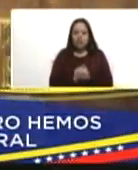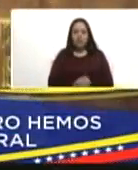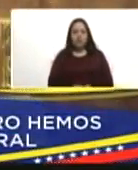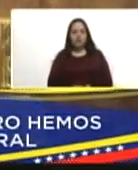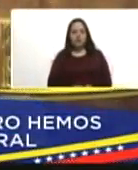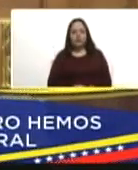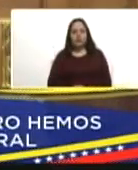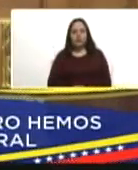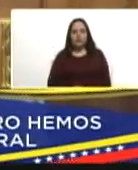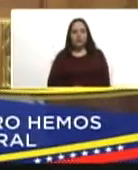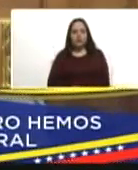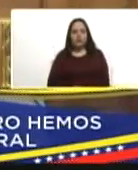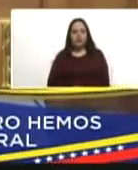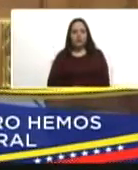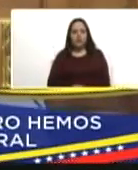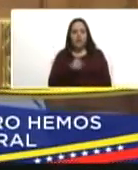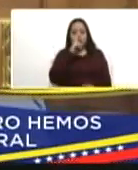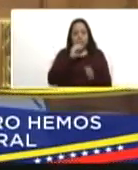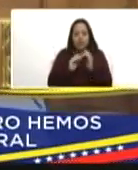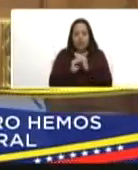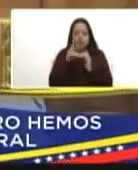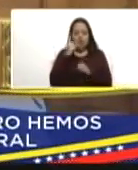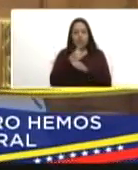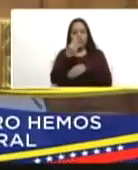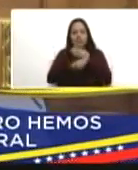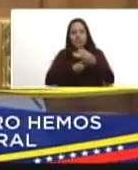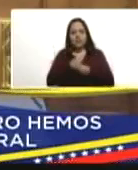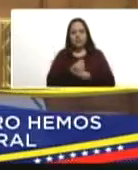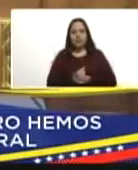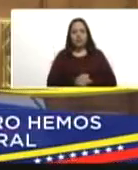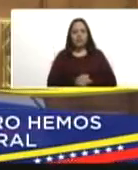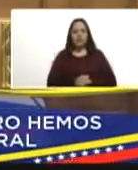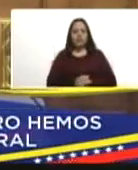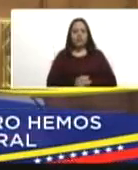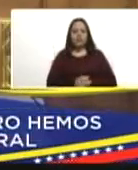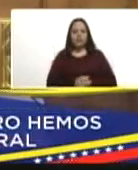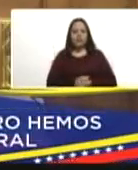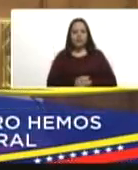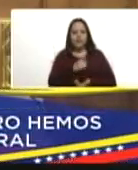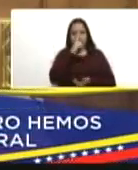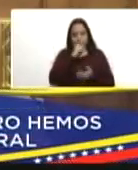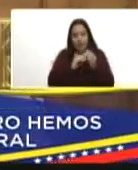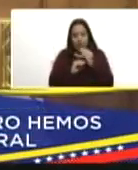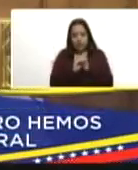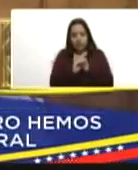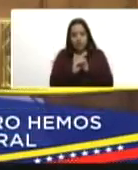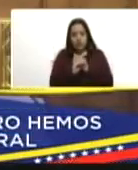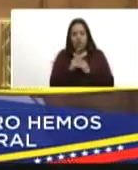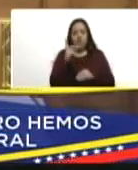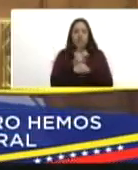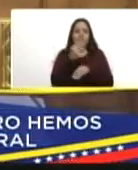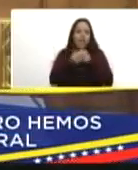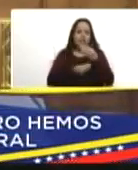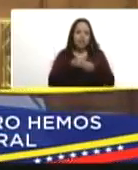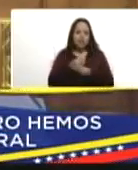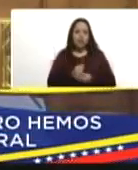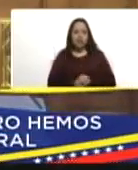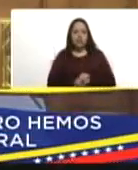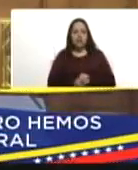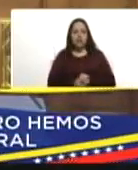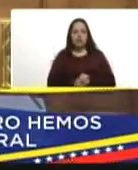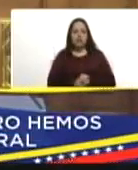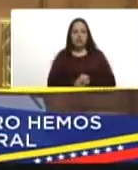silencio en silencio tiene que ser en silencio tuvo que ser las